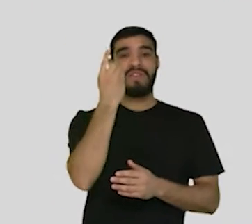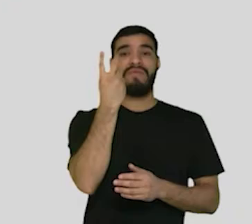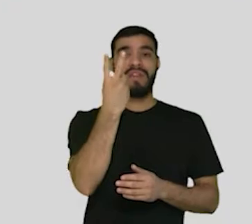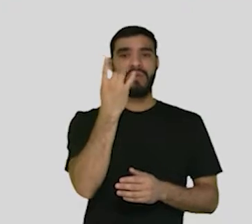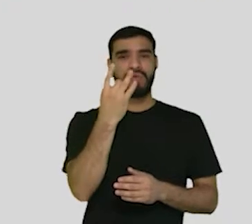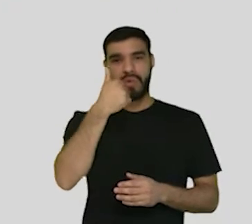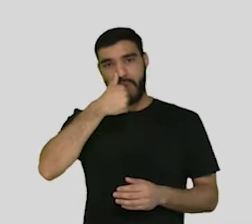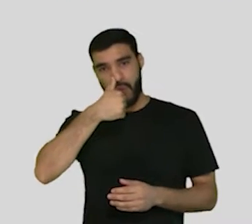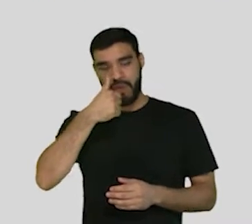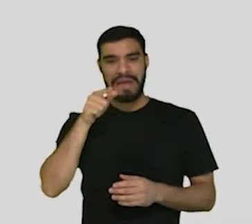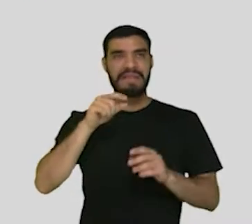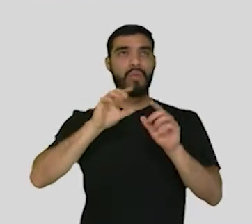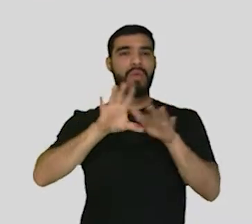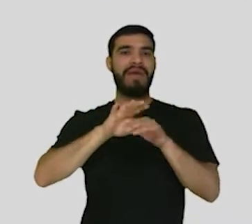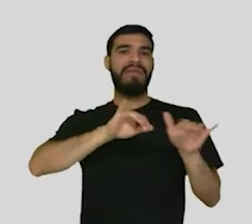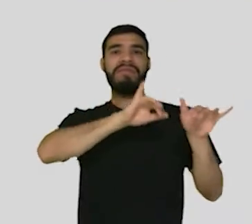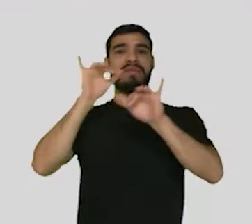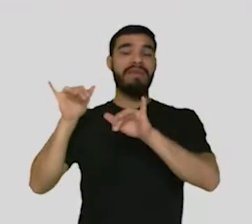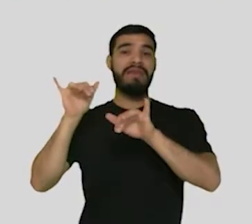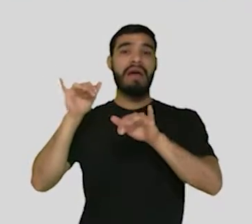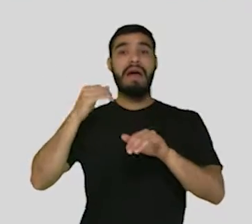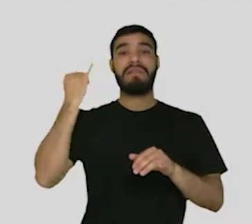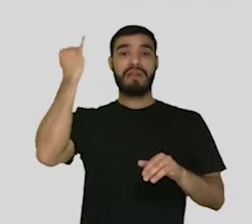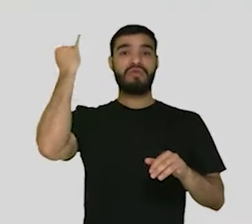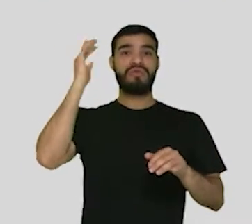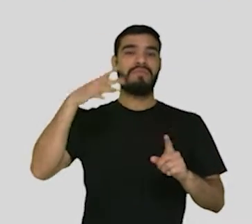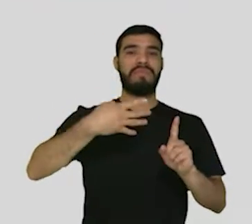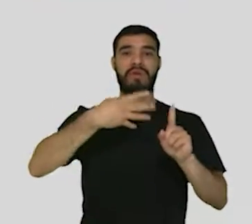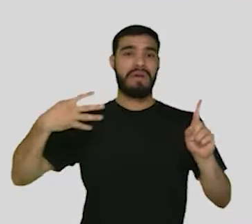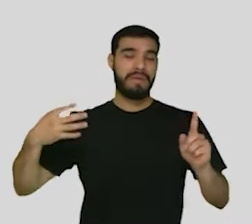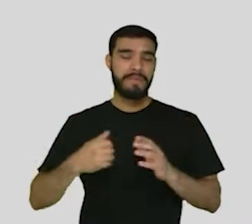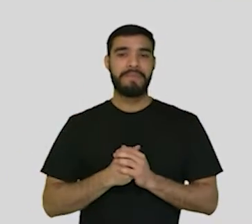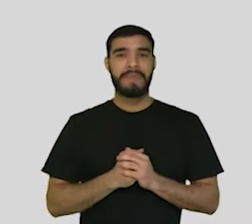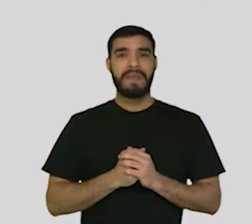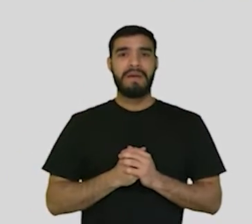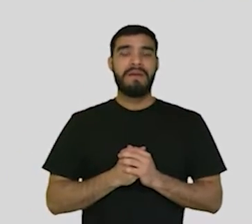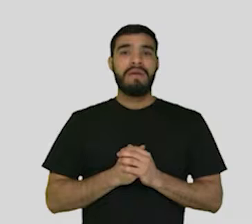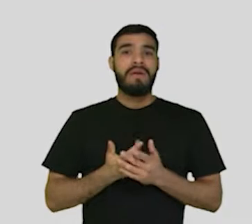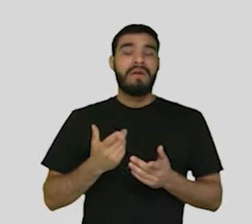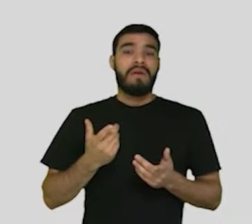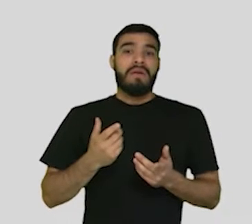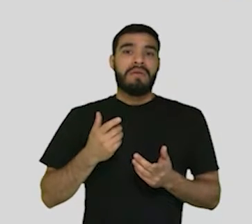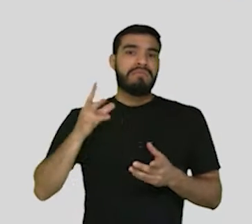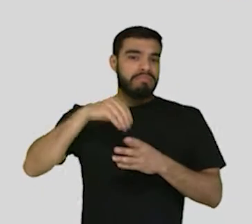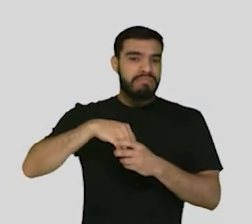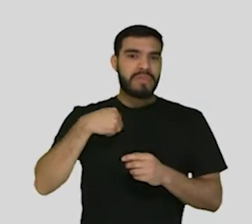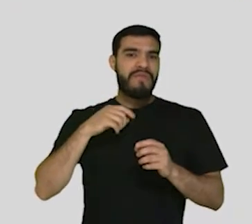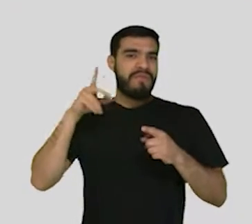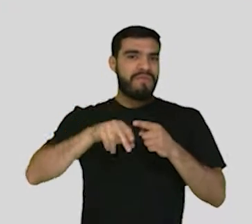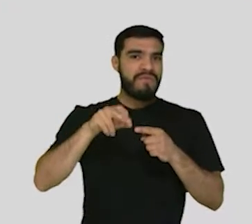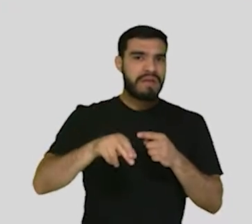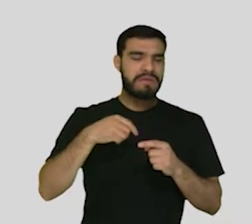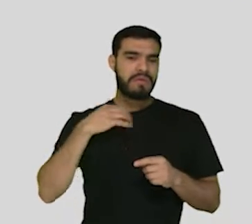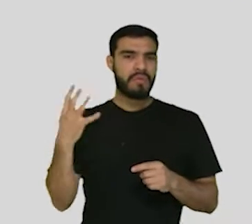pe edad ya vota hanwa ha da y upe ape ara pento no se va ore aye pa septiembre pero se ve y junio